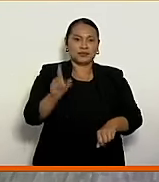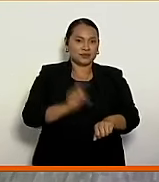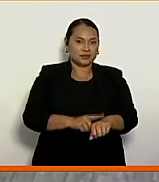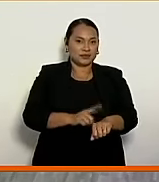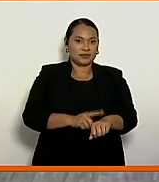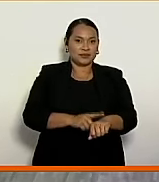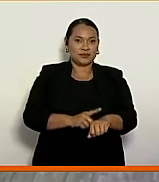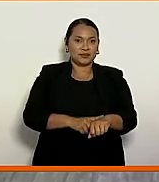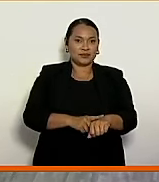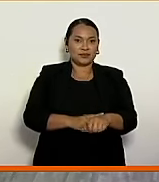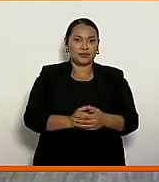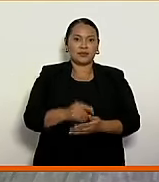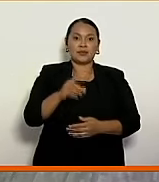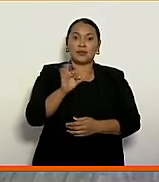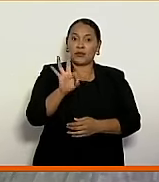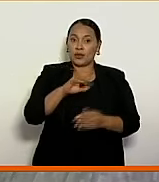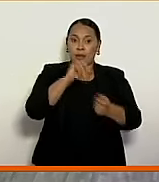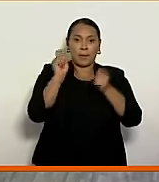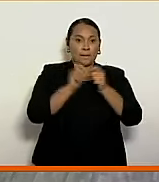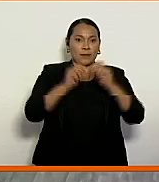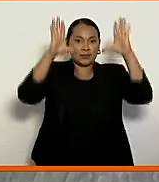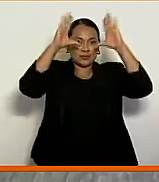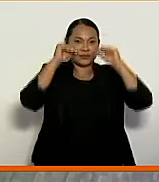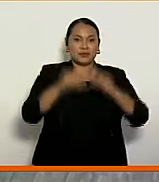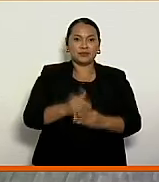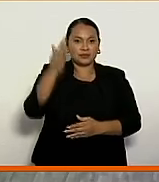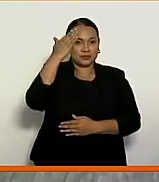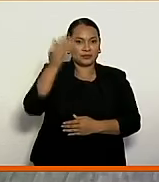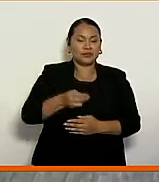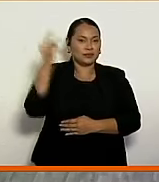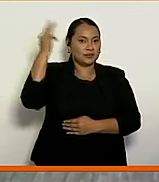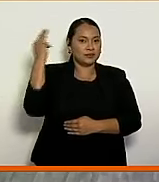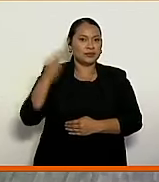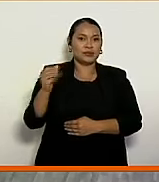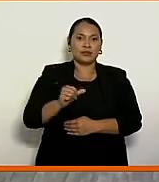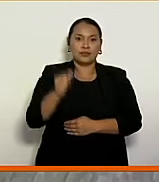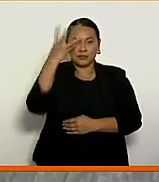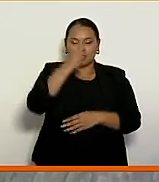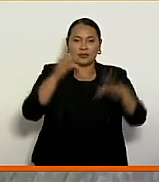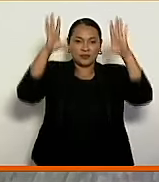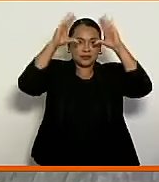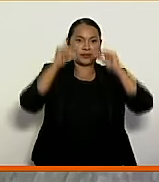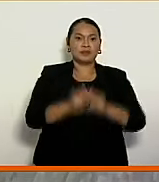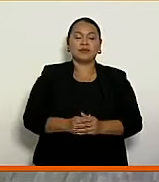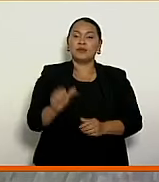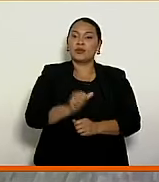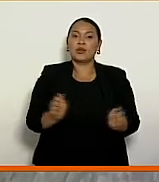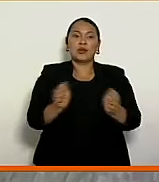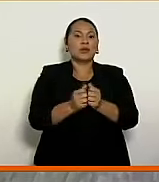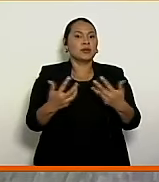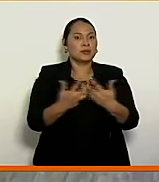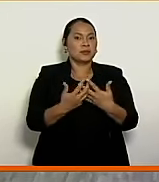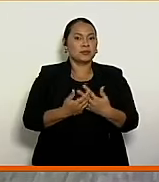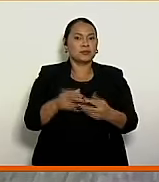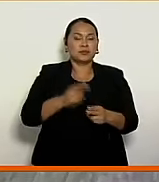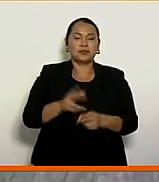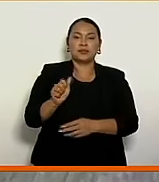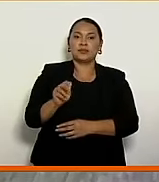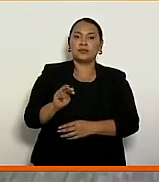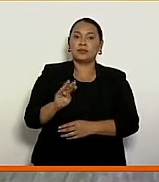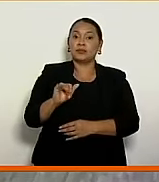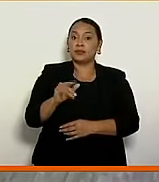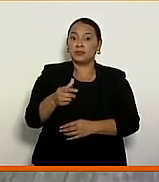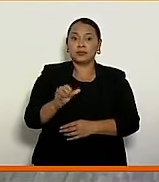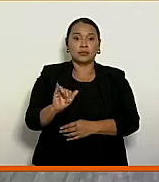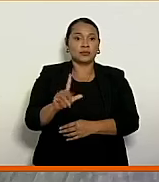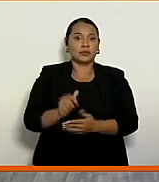marque en este momento las 9 en punto de la noche. Te saluda Madeline Escobar en esta linda noche. Me encuentro junto a Abigail Robelo. Buenas noches Madeline,